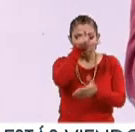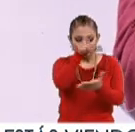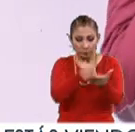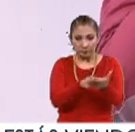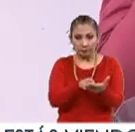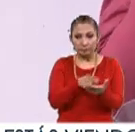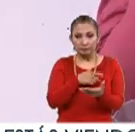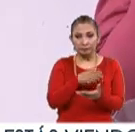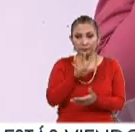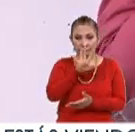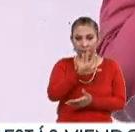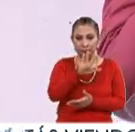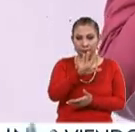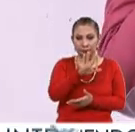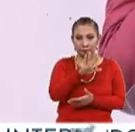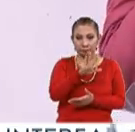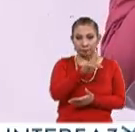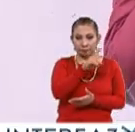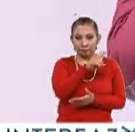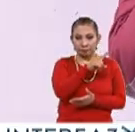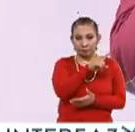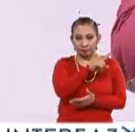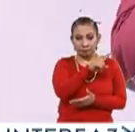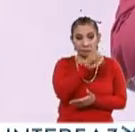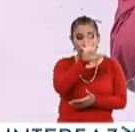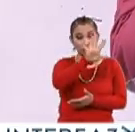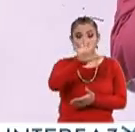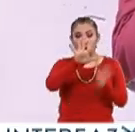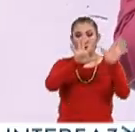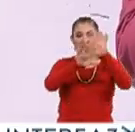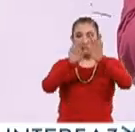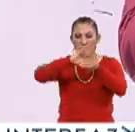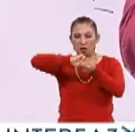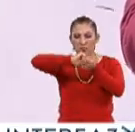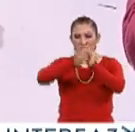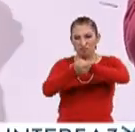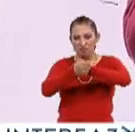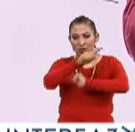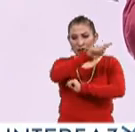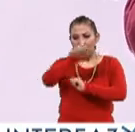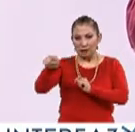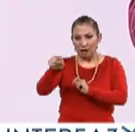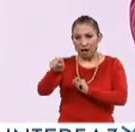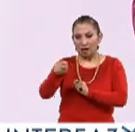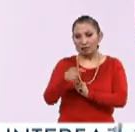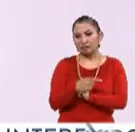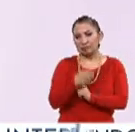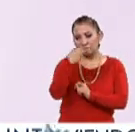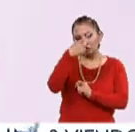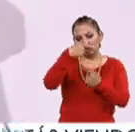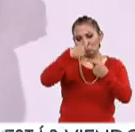Entonces, si tengo cinco puntos, los vuelvo una raya. Quito estos y